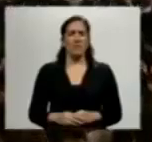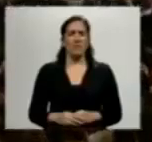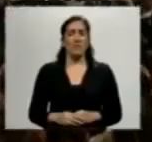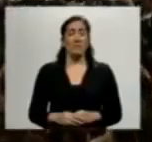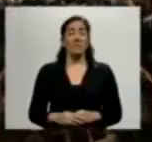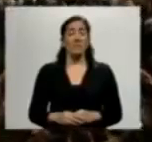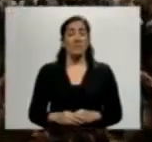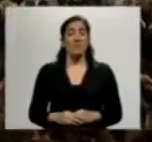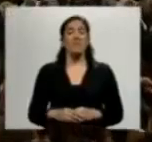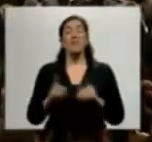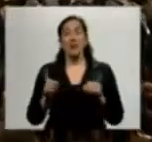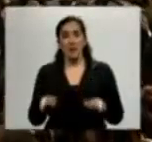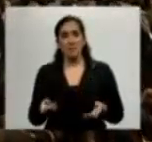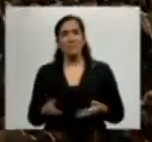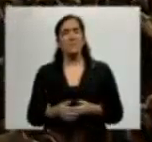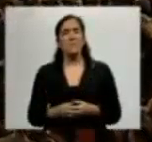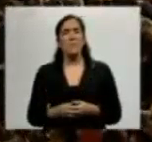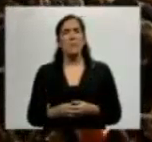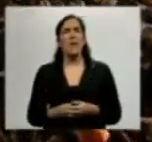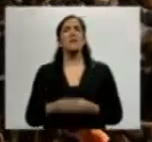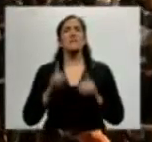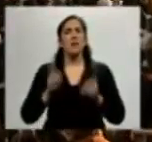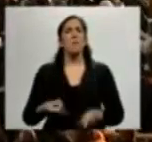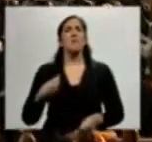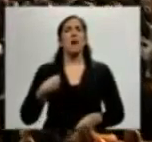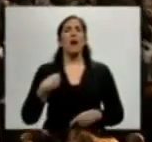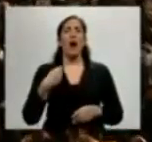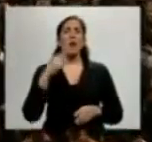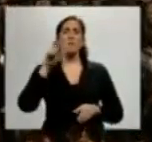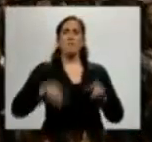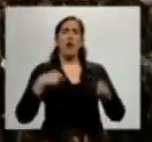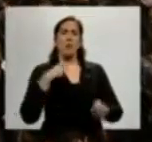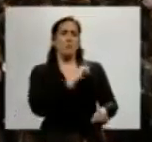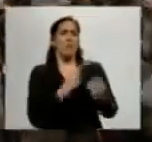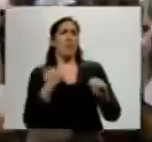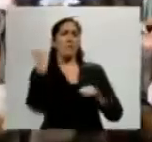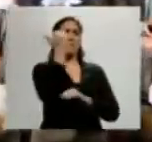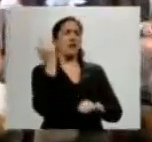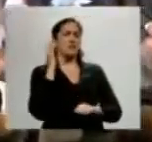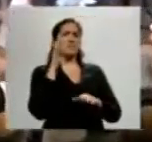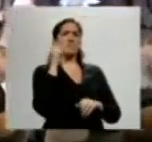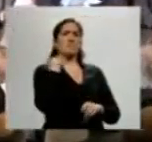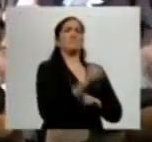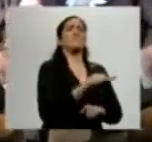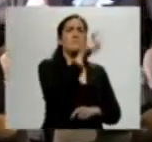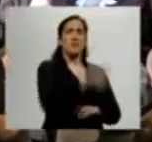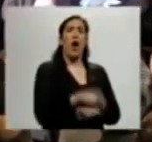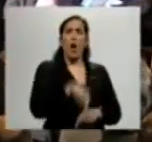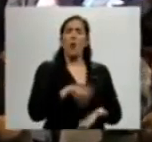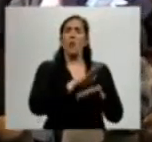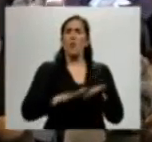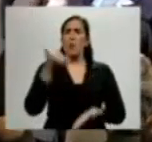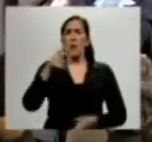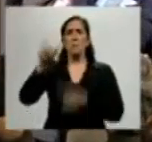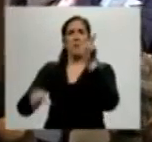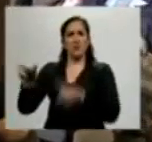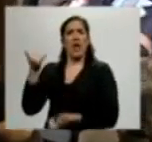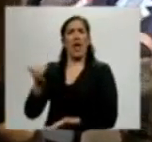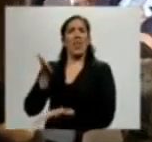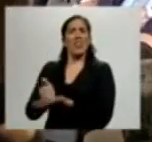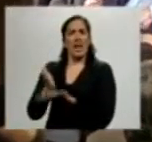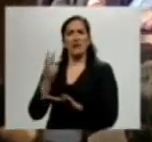Y también el abuso de posición dominante, la aparición de nuevos sujetos de derecho, como es, por ejemplo,